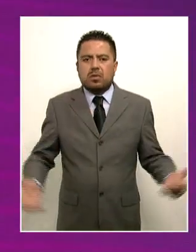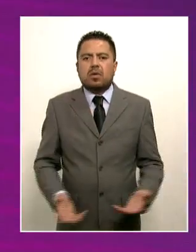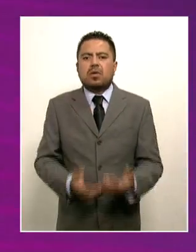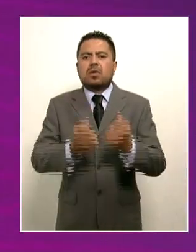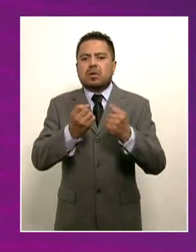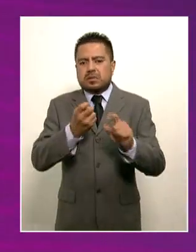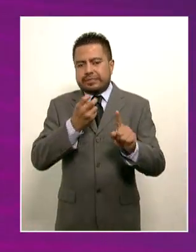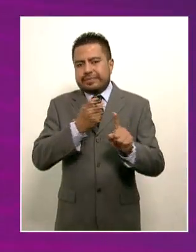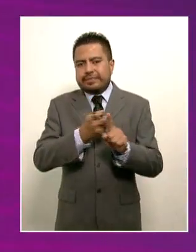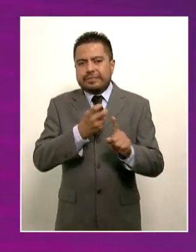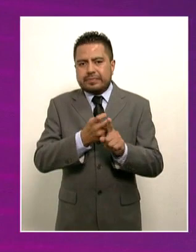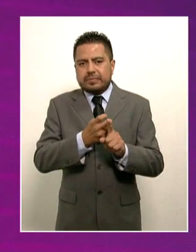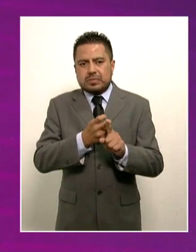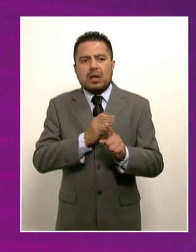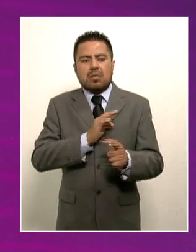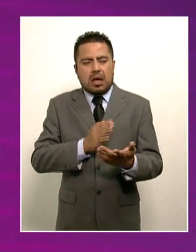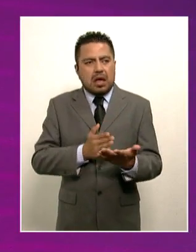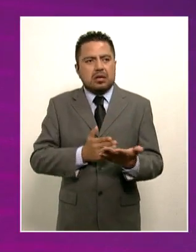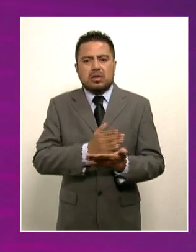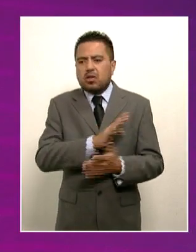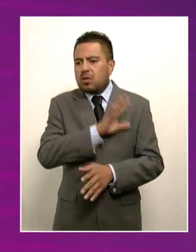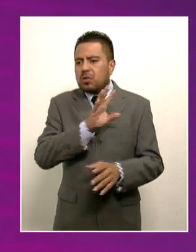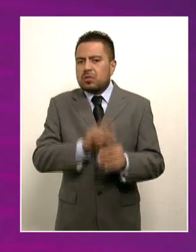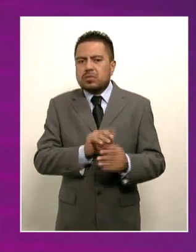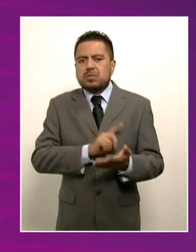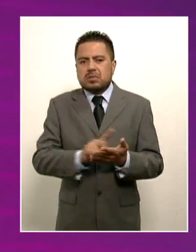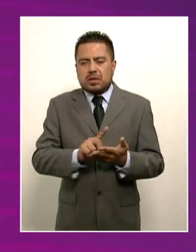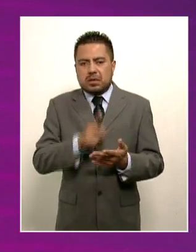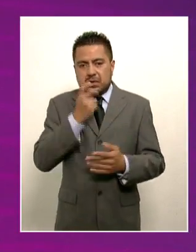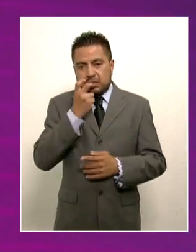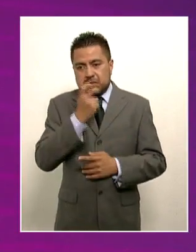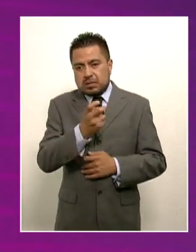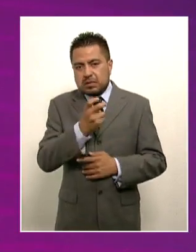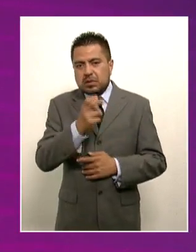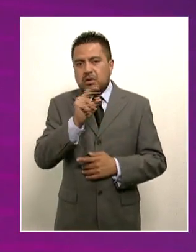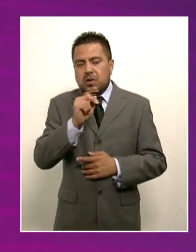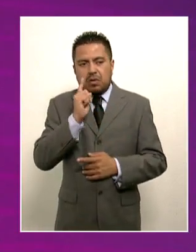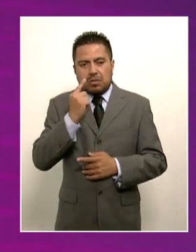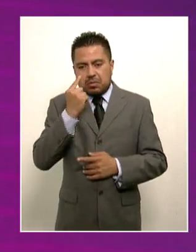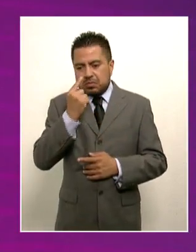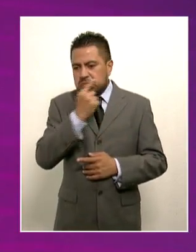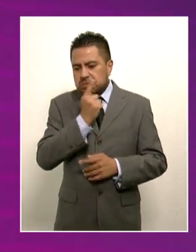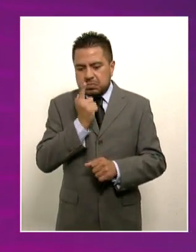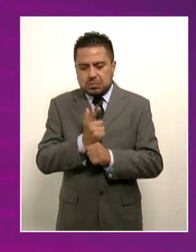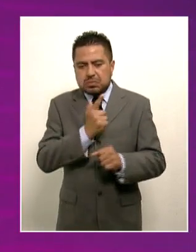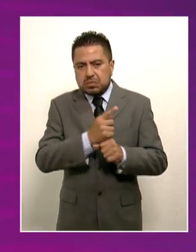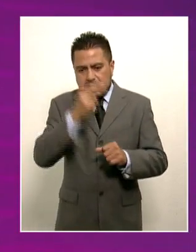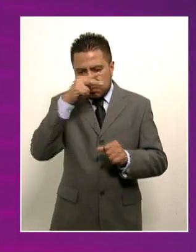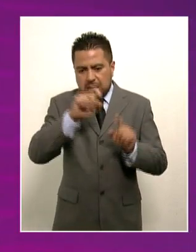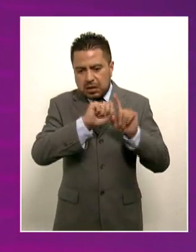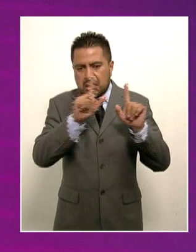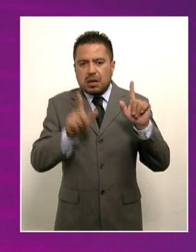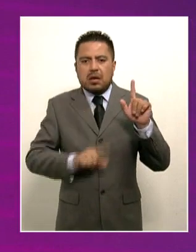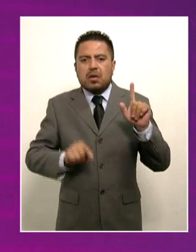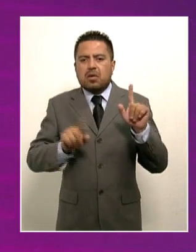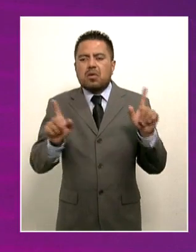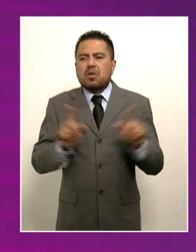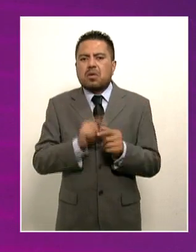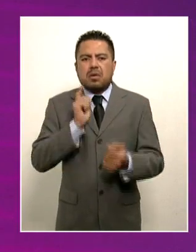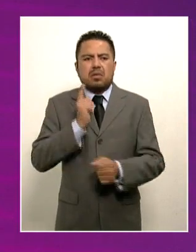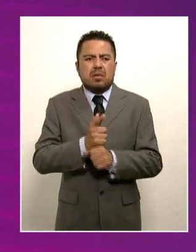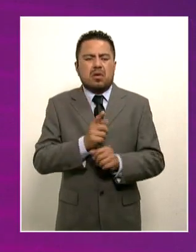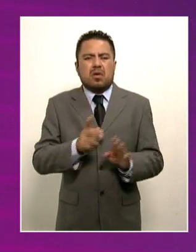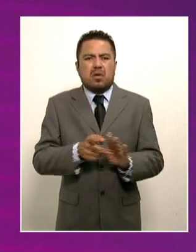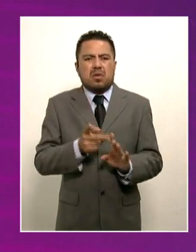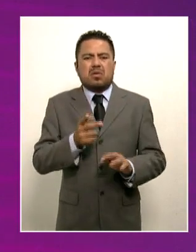eso realmente se acceda a esos derechos, ¿no? Y eso es lo que no estamos viendo en México. Desgraciadamente estamos viendo pues una